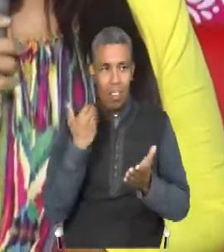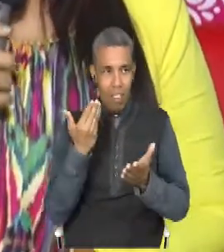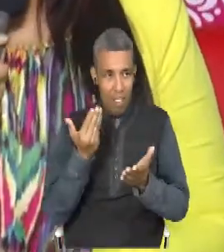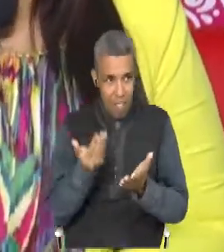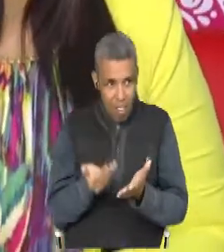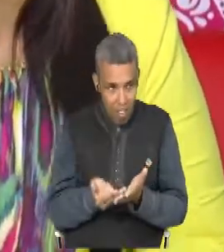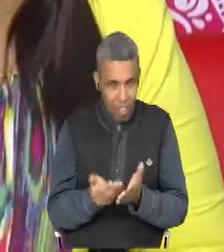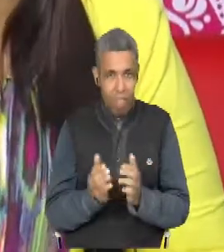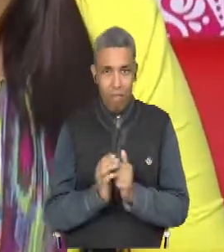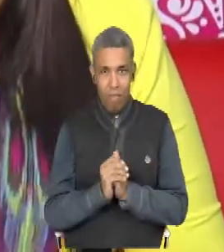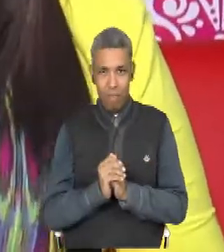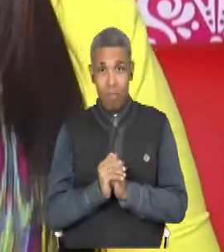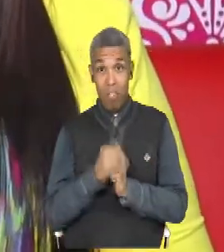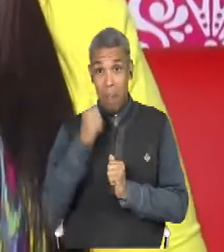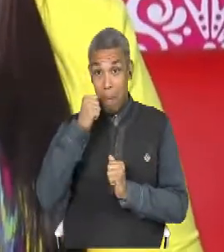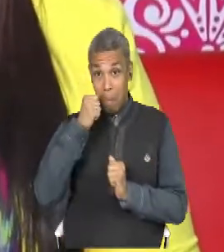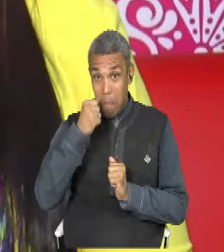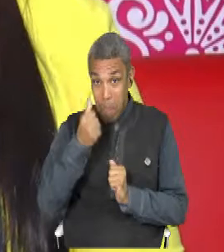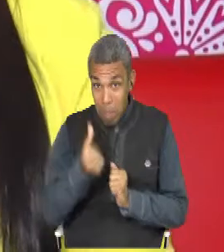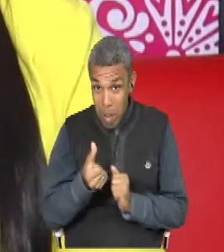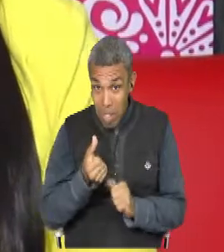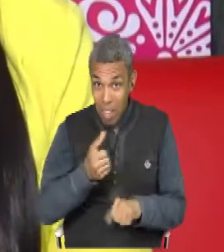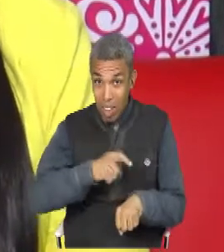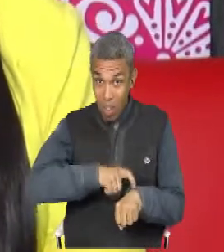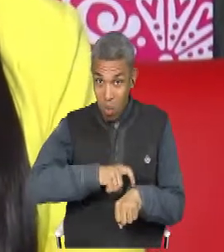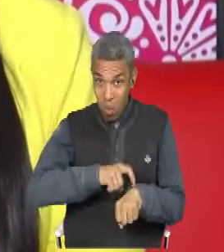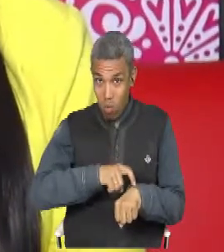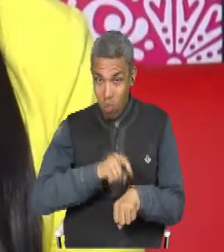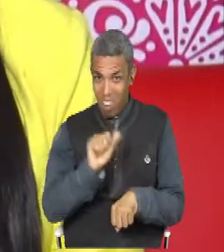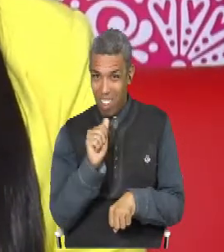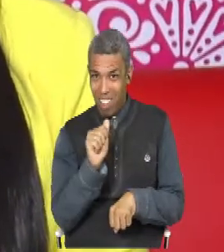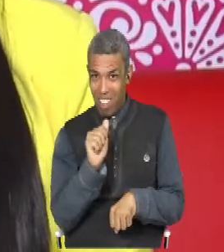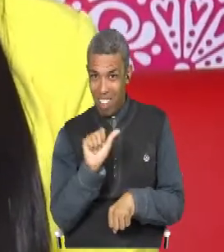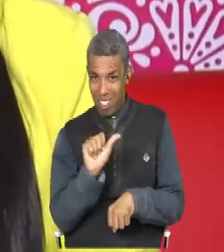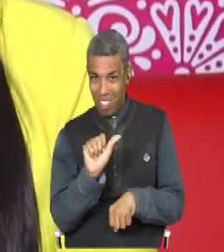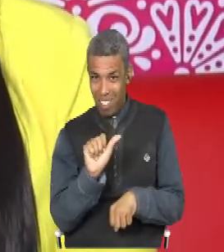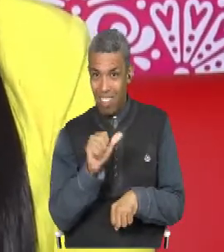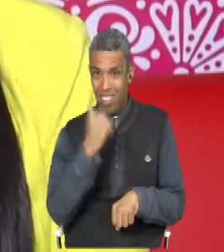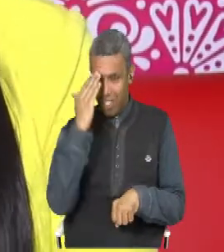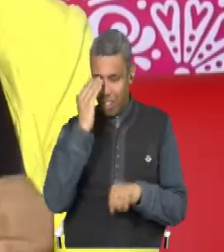en nuestro programa. Los esperamos mañana viernes. Recuerdo que esto es En